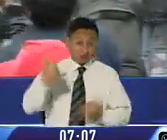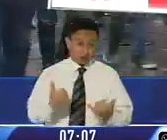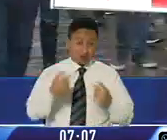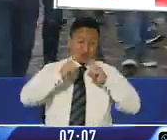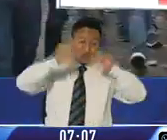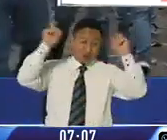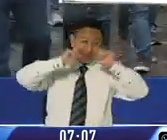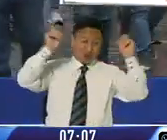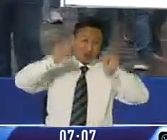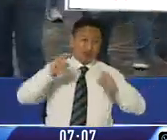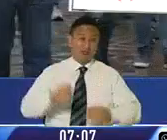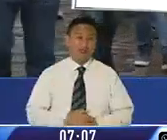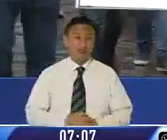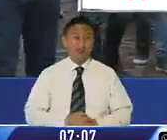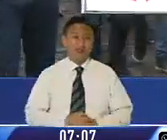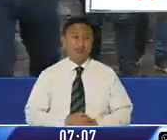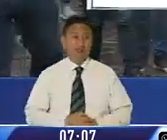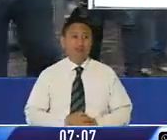gobierno.